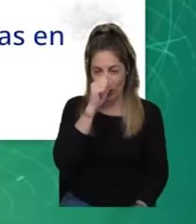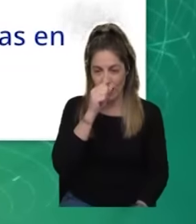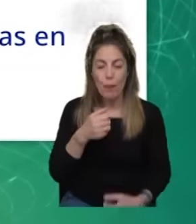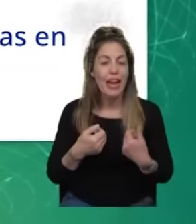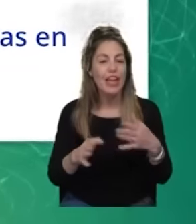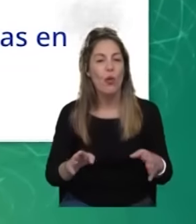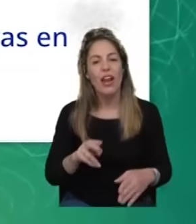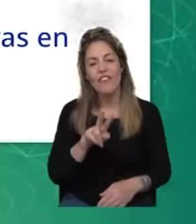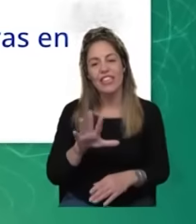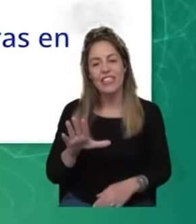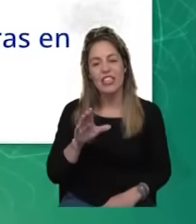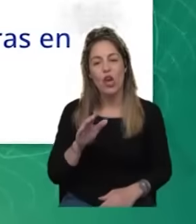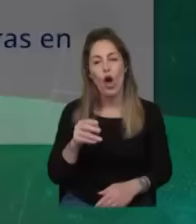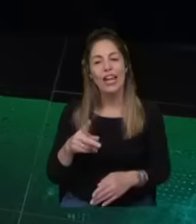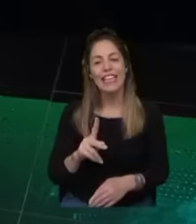Ruta 6.